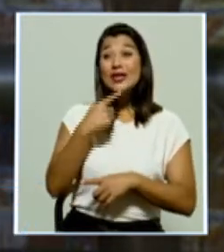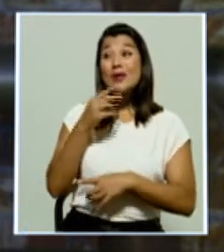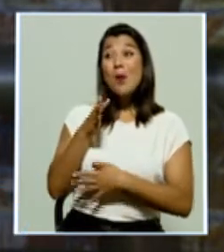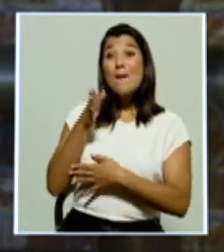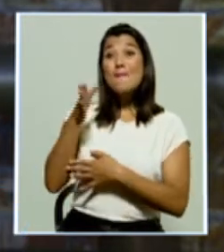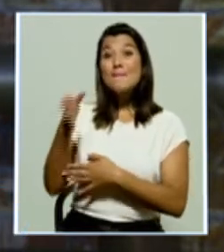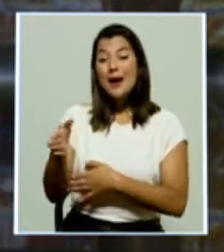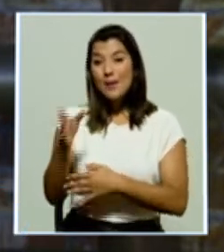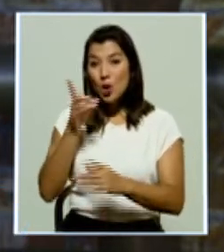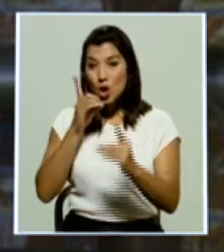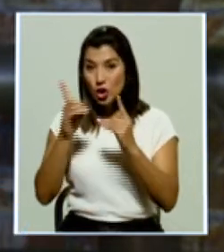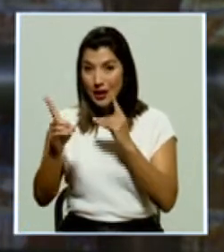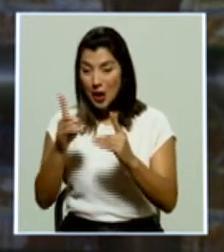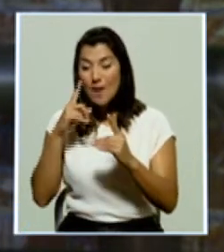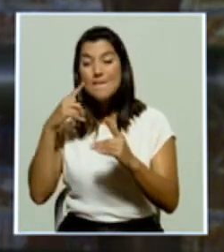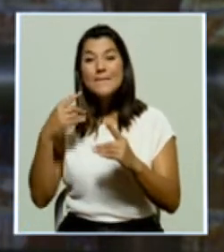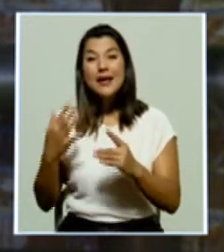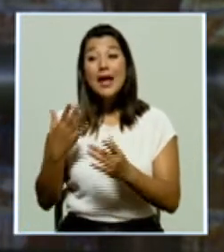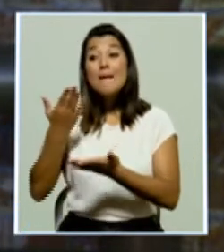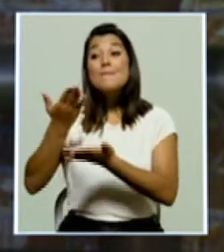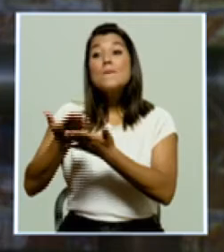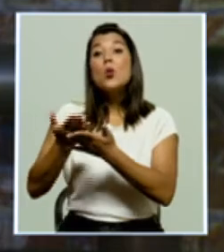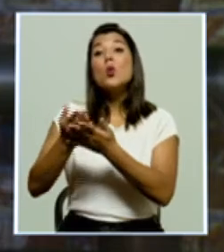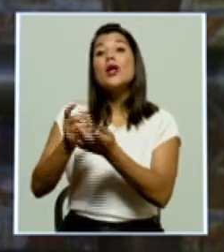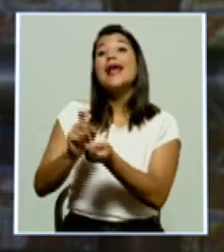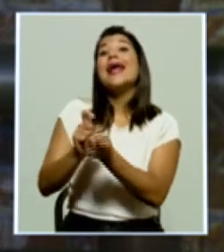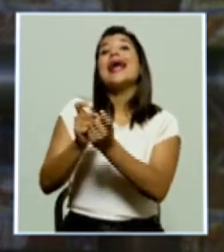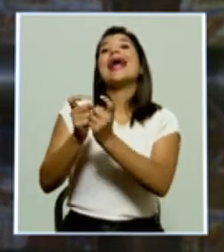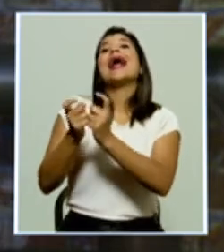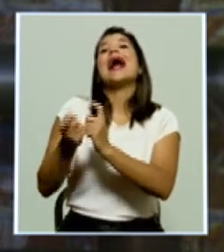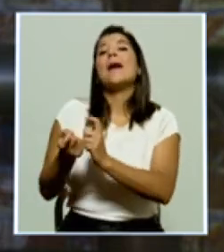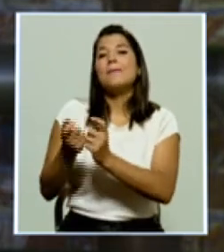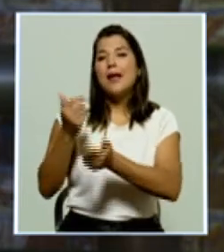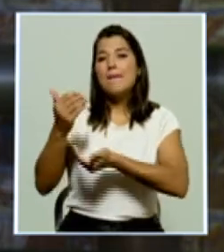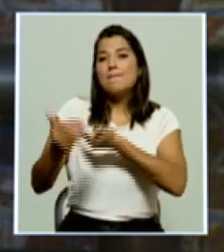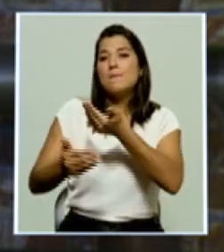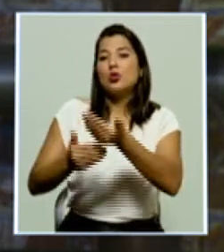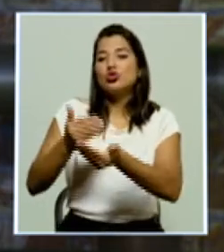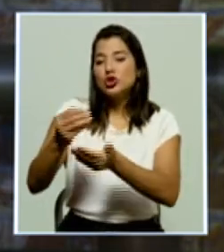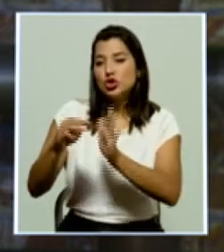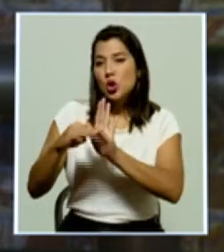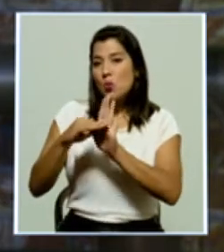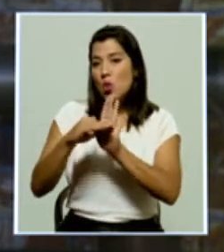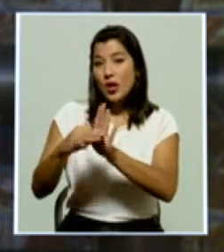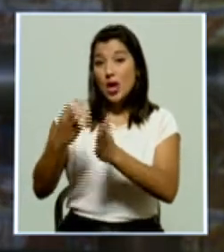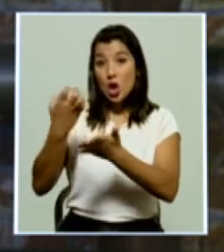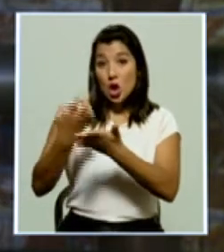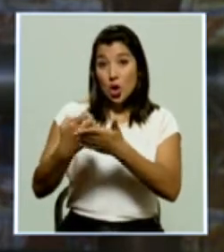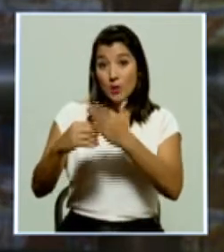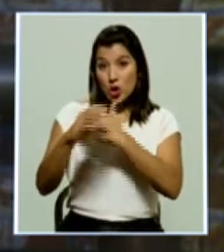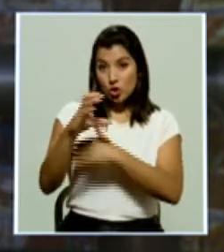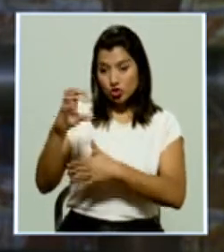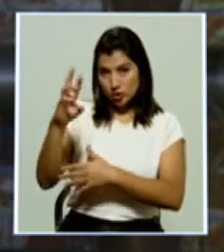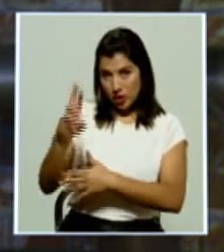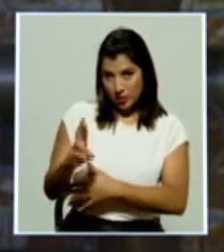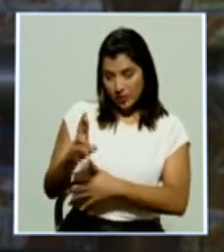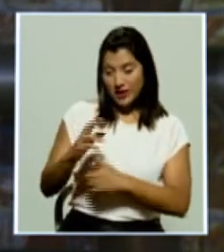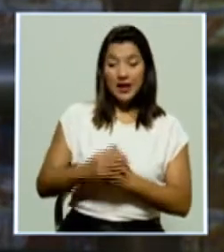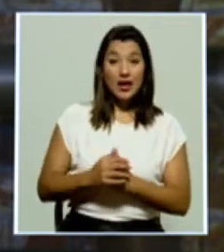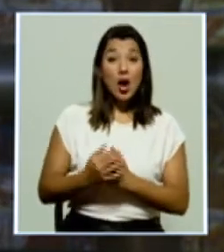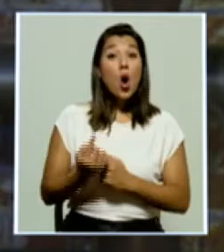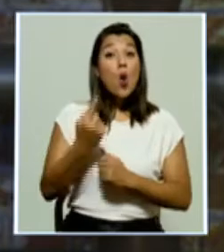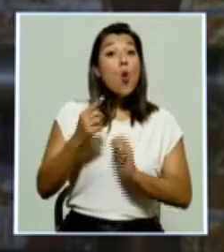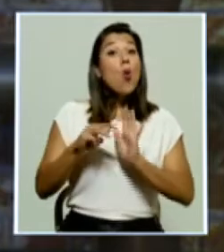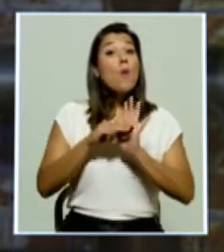cambiar y proponer el cambio de rumbo del modelo económico en el país. Un modelo económico que